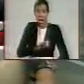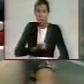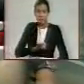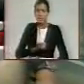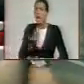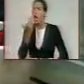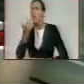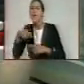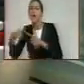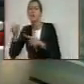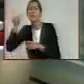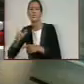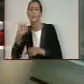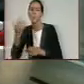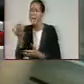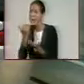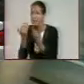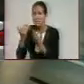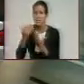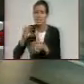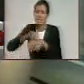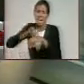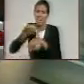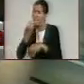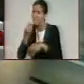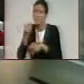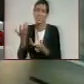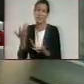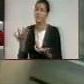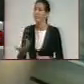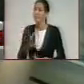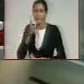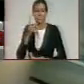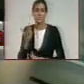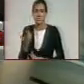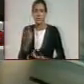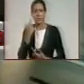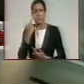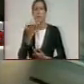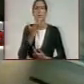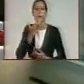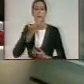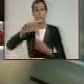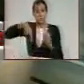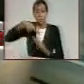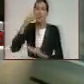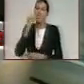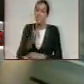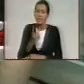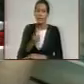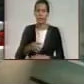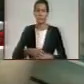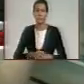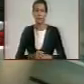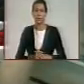fin, entonces, para transitar al socialismo, un gobierno, una revolución debe